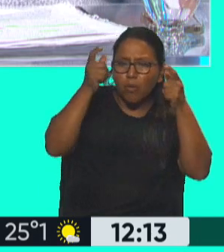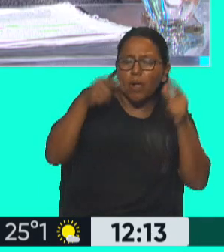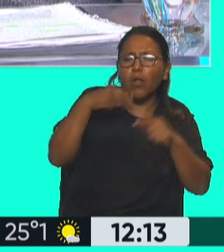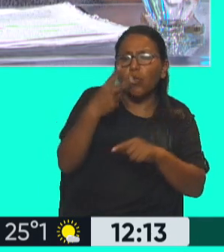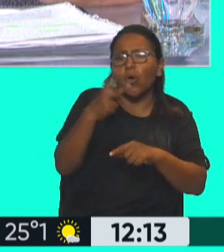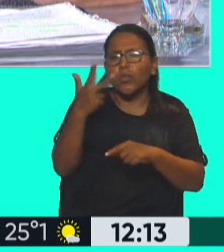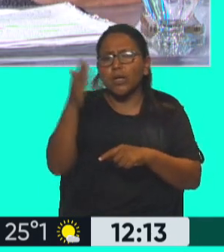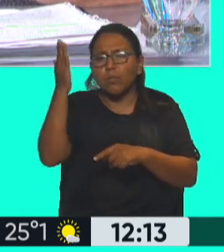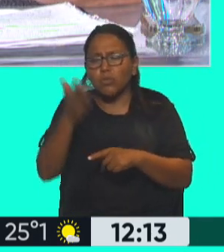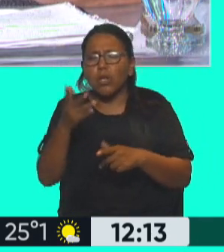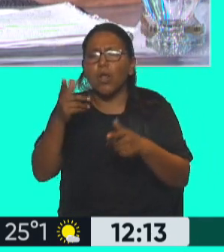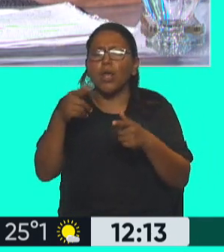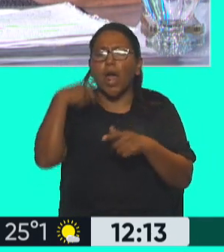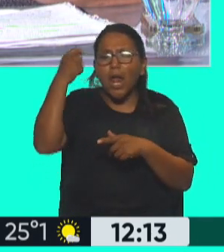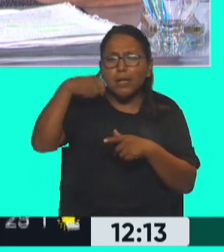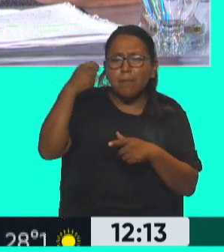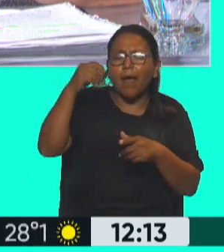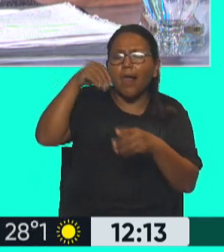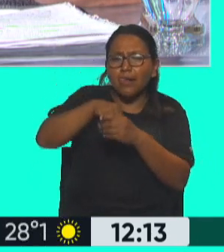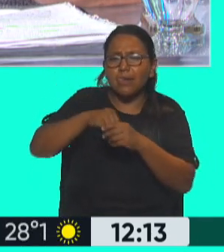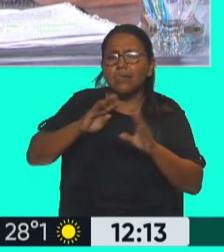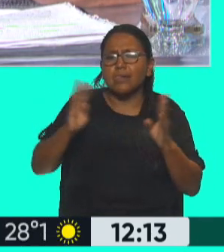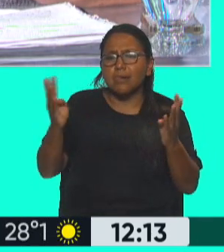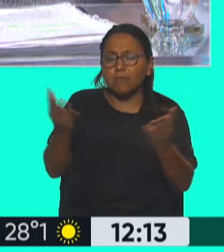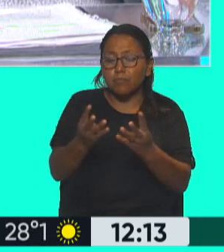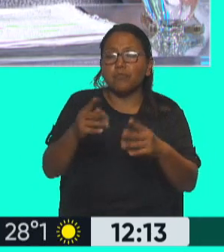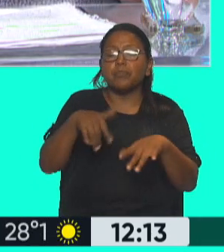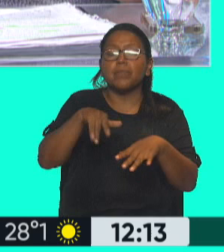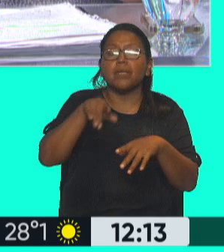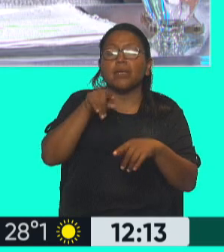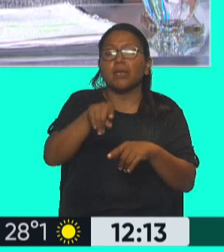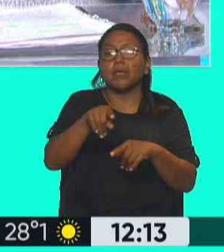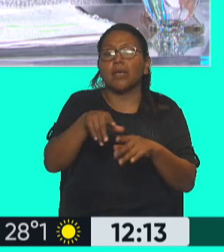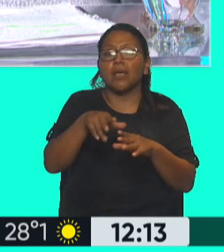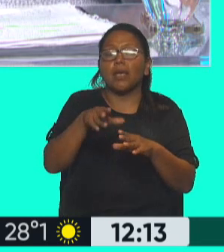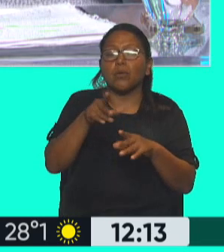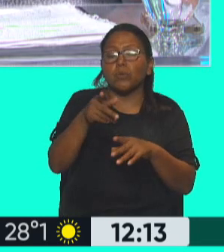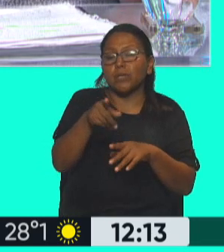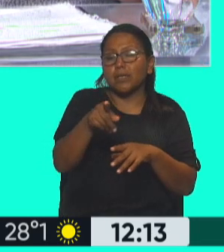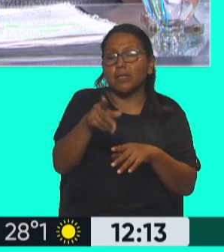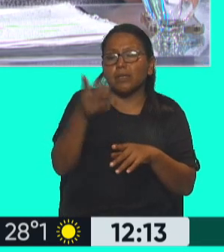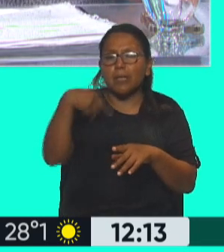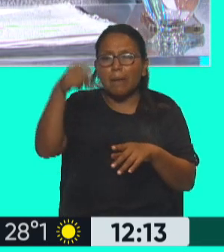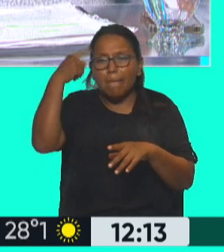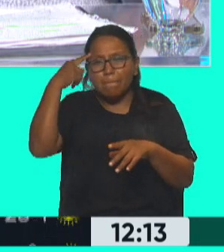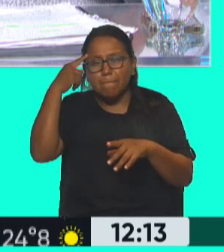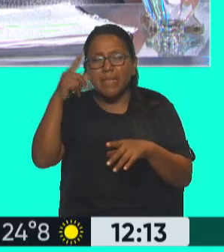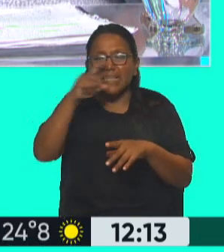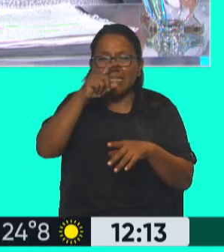3%, que es mucho animales en ese monto. Claro. Fundamentalmente los feedlots, vos tienen que pensar que